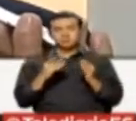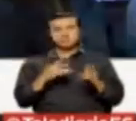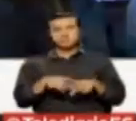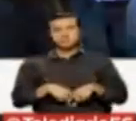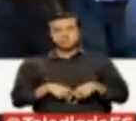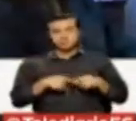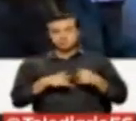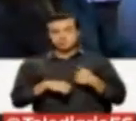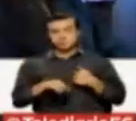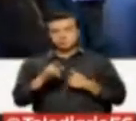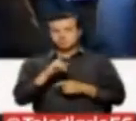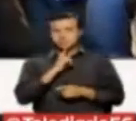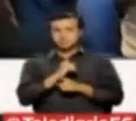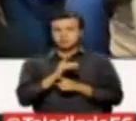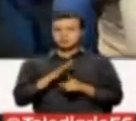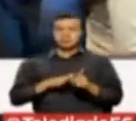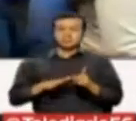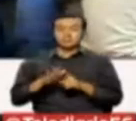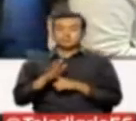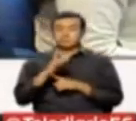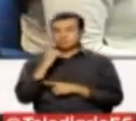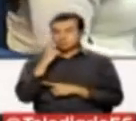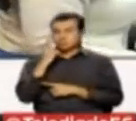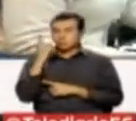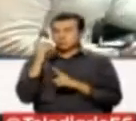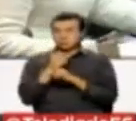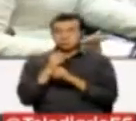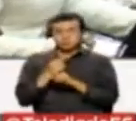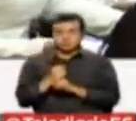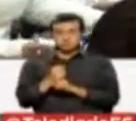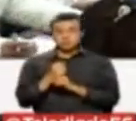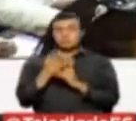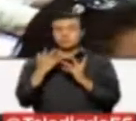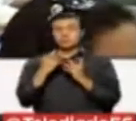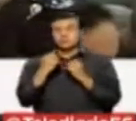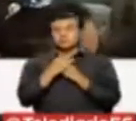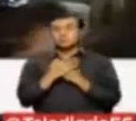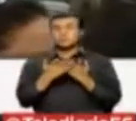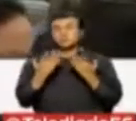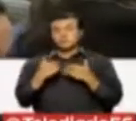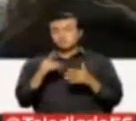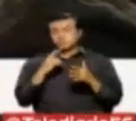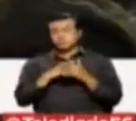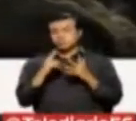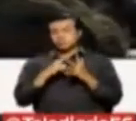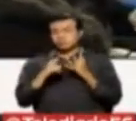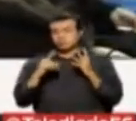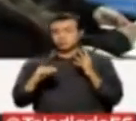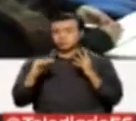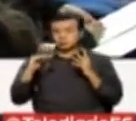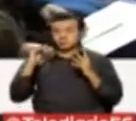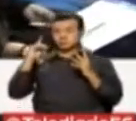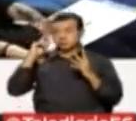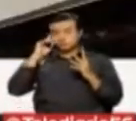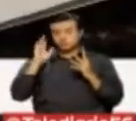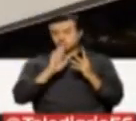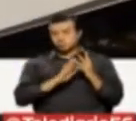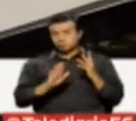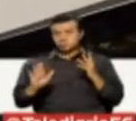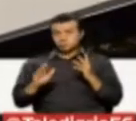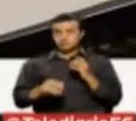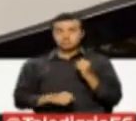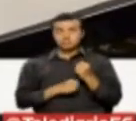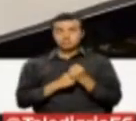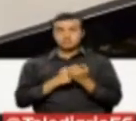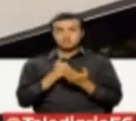vida de hecho en territorio ya se han conseguido objetivos importantes mediante el involucramiento de los diferentes niveles de gobiernos locales en favor